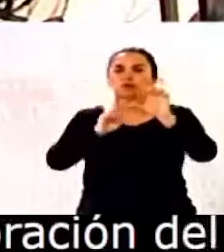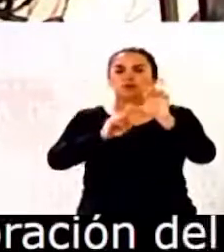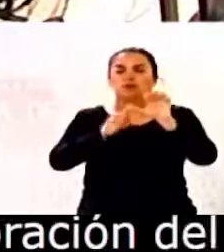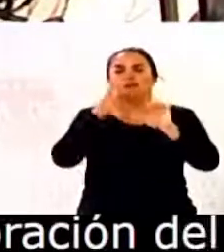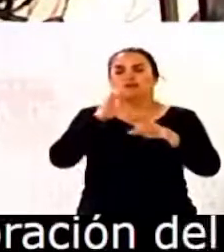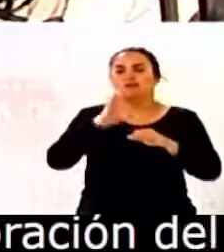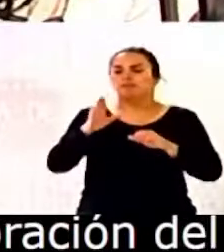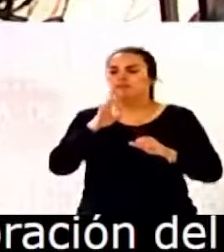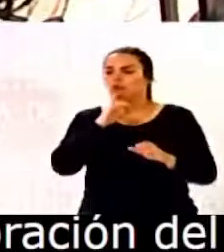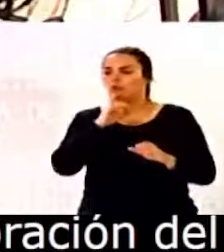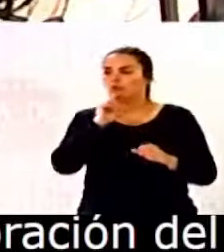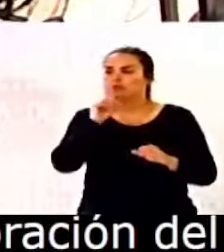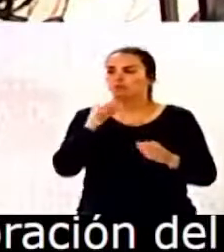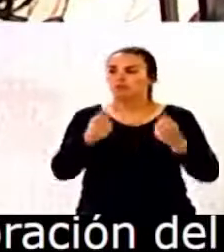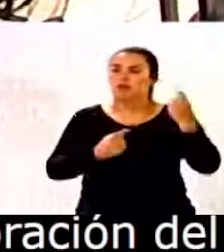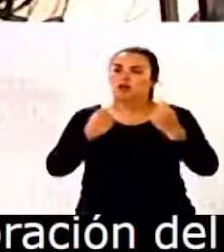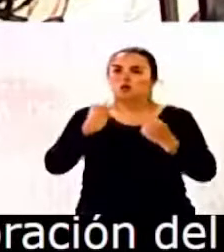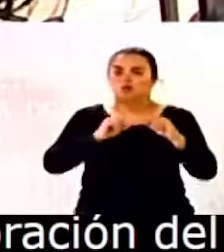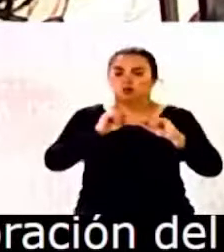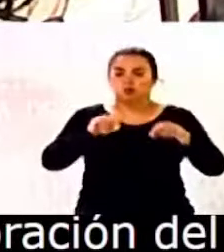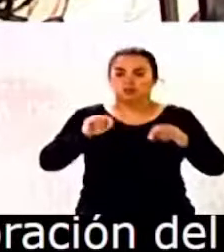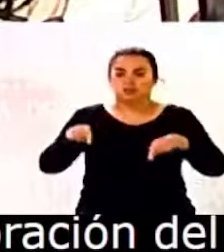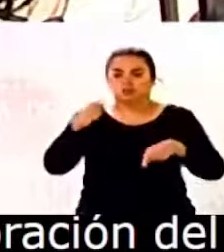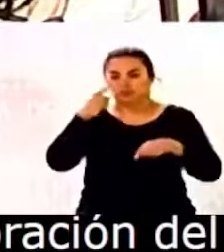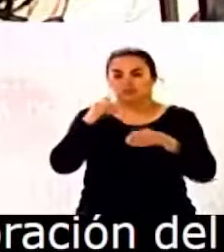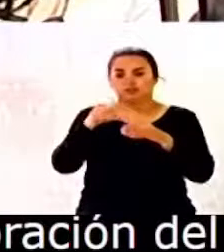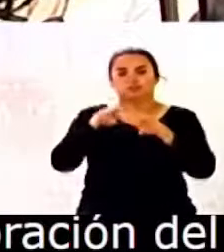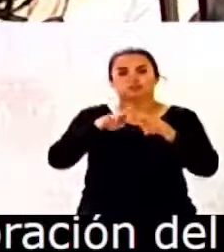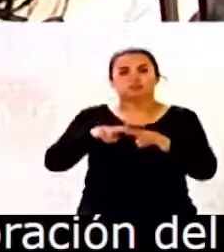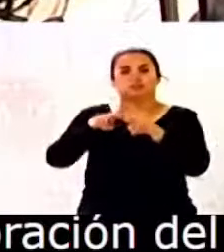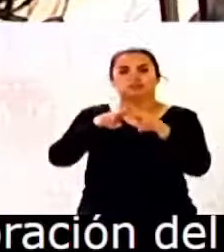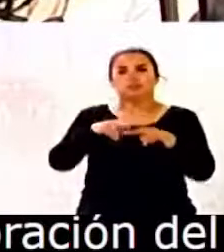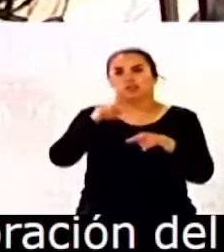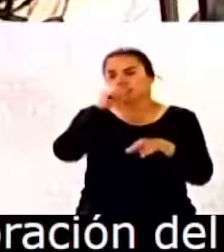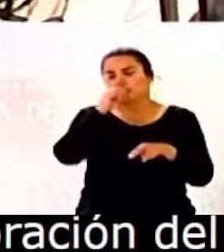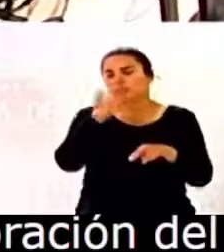e incluso algunas de las contrataciones que estaban pendientes de revisión. Recuerdo, por